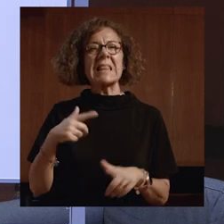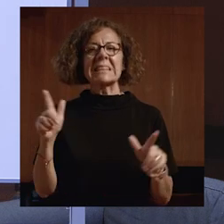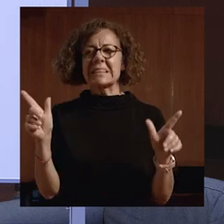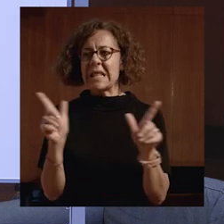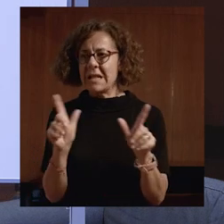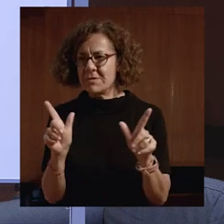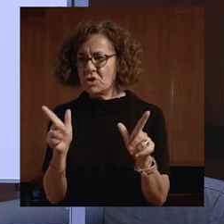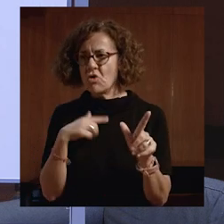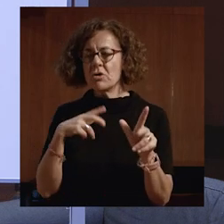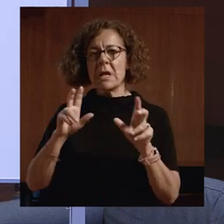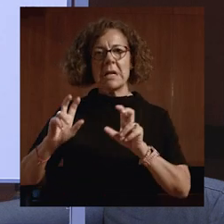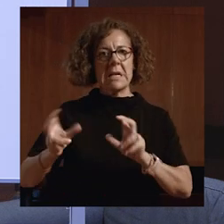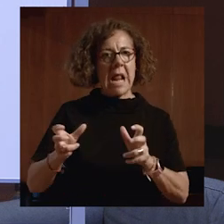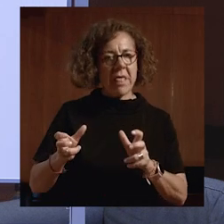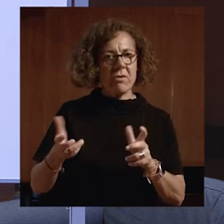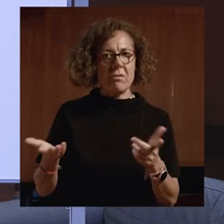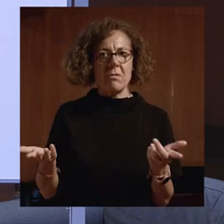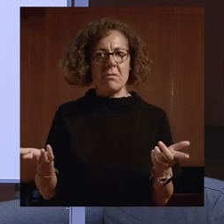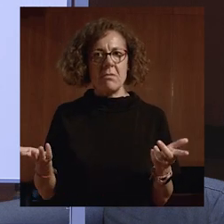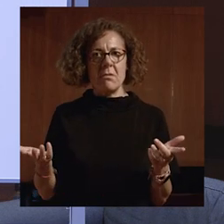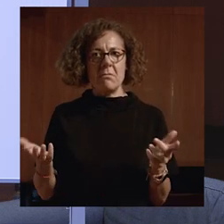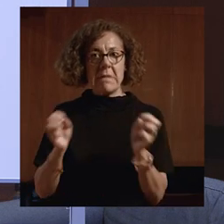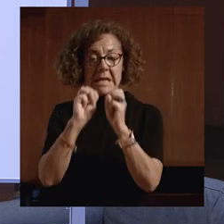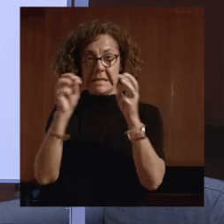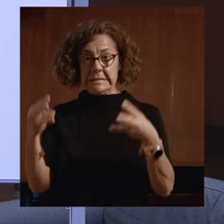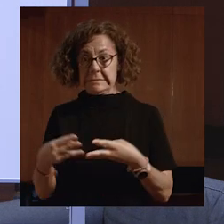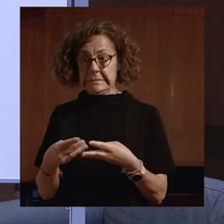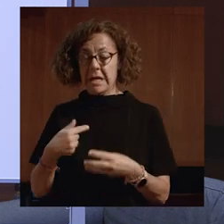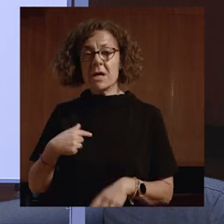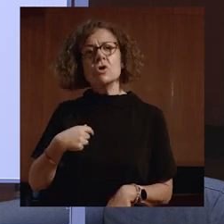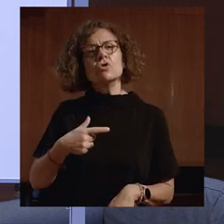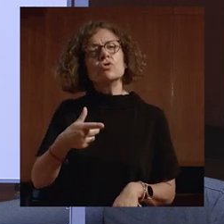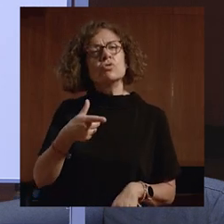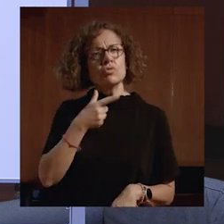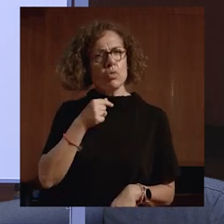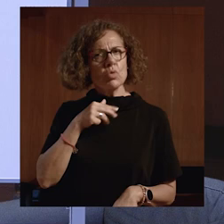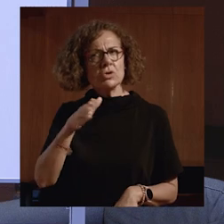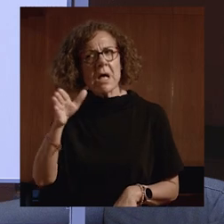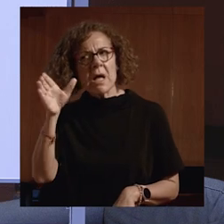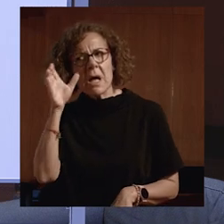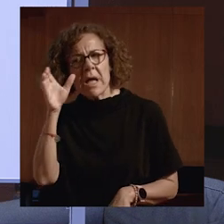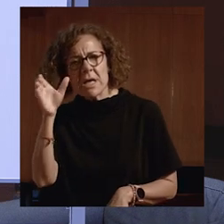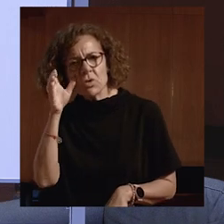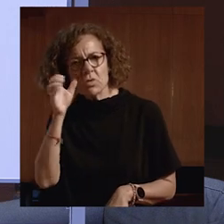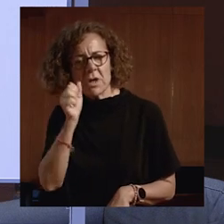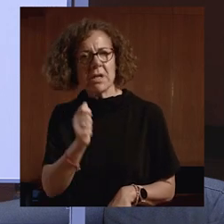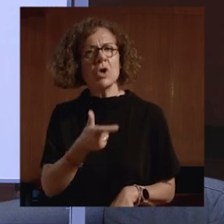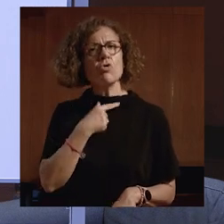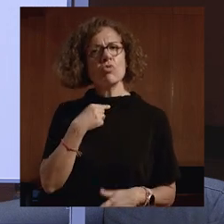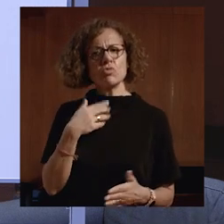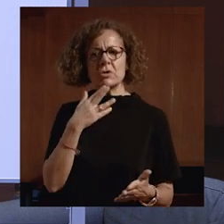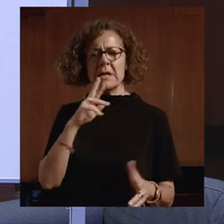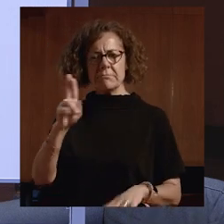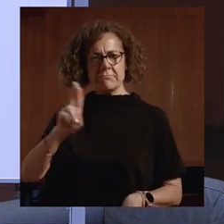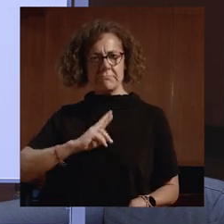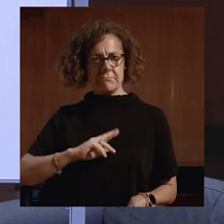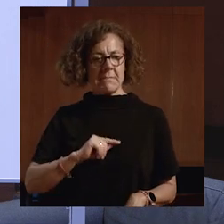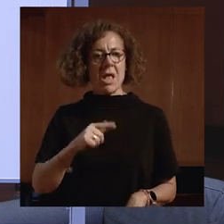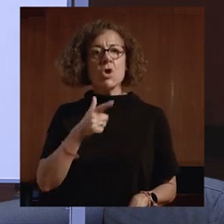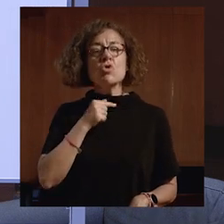televisión, la radio. Nos gusta escuchar y nos gusta que nos interpelen y nos gusta